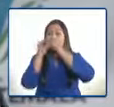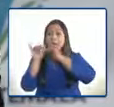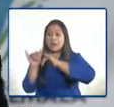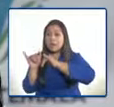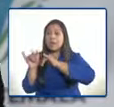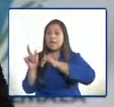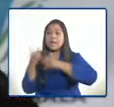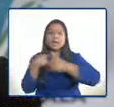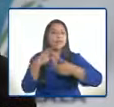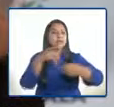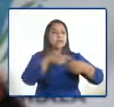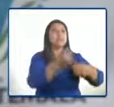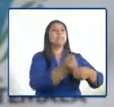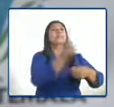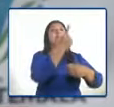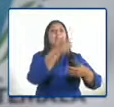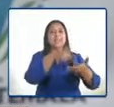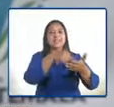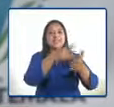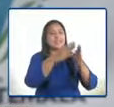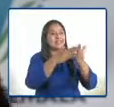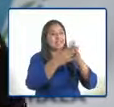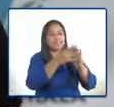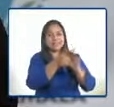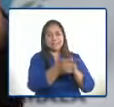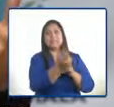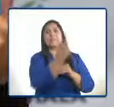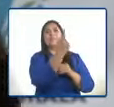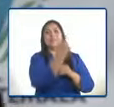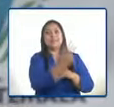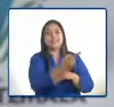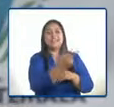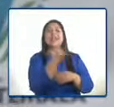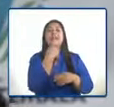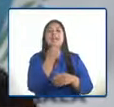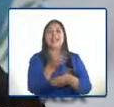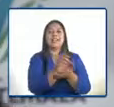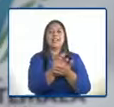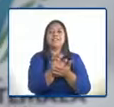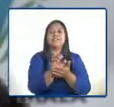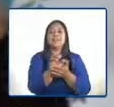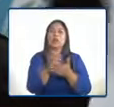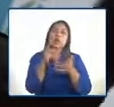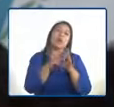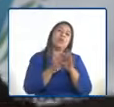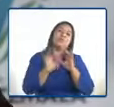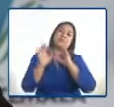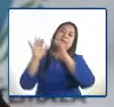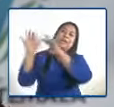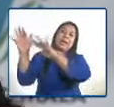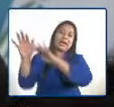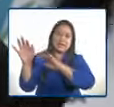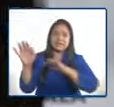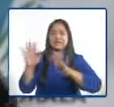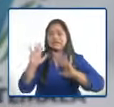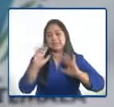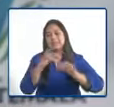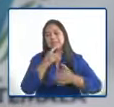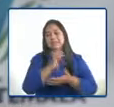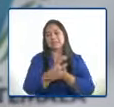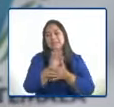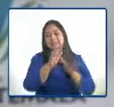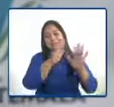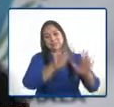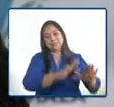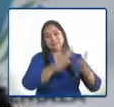y era la primera barbería de su comunidad, y con esto evitó que se que migrara irregularmente, se quedó en